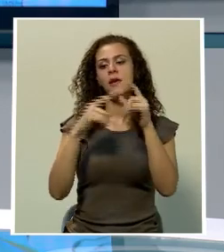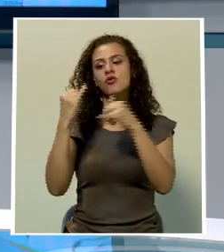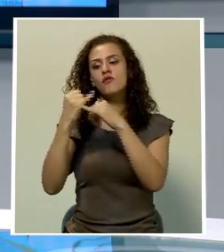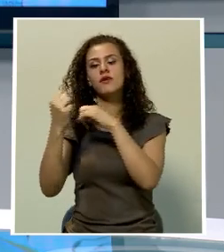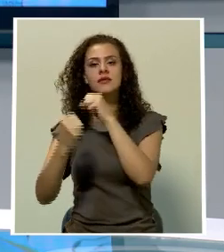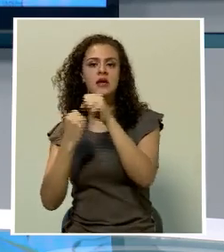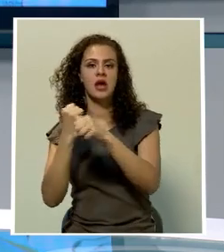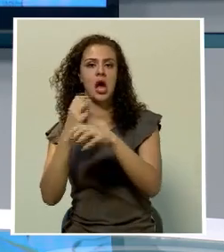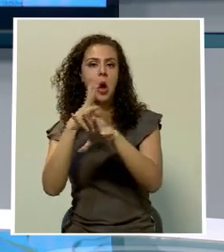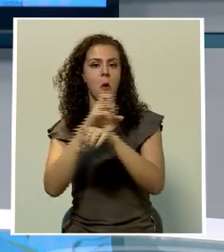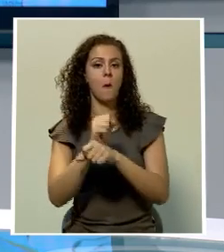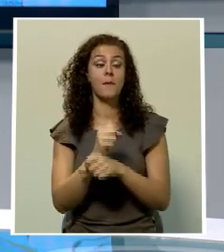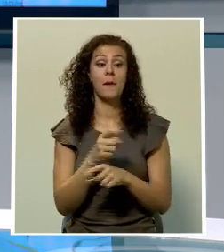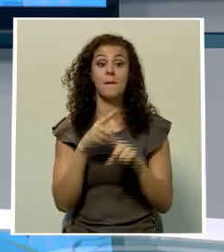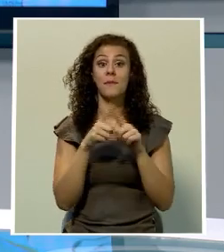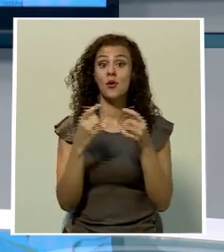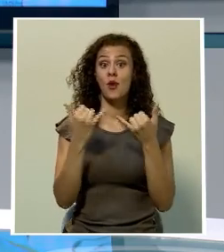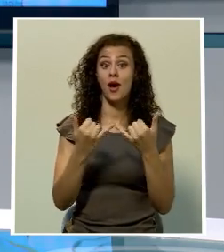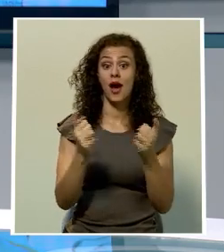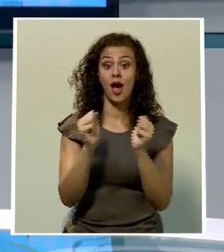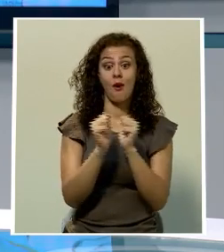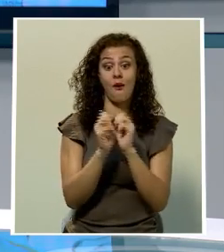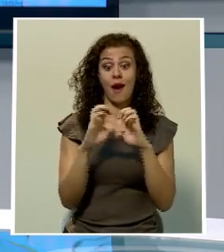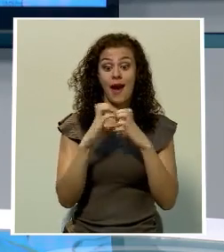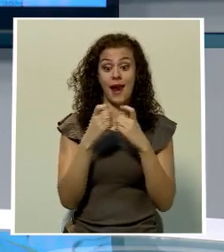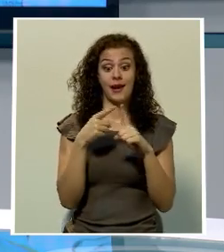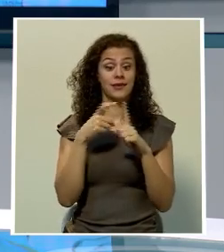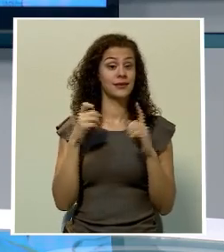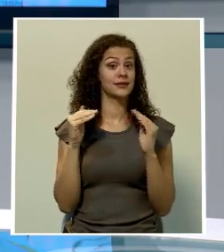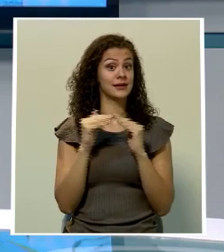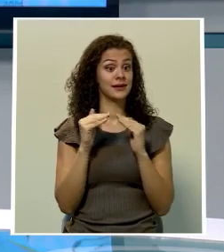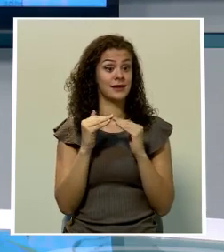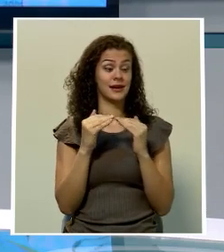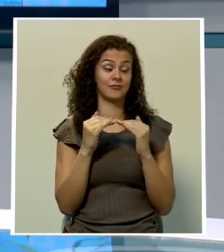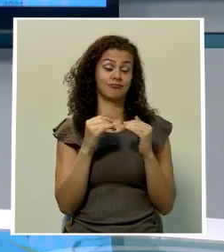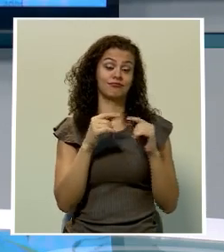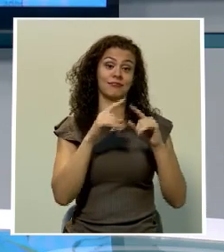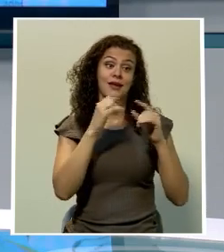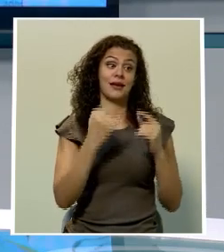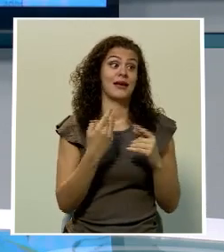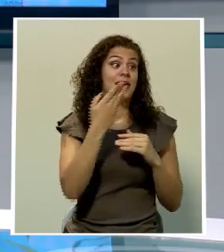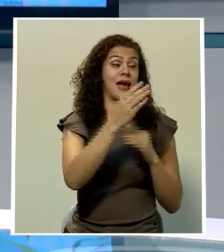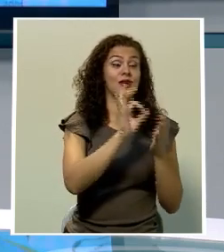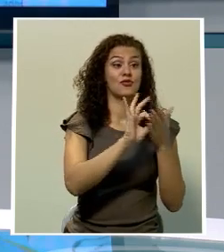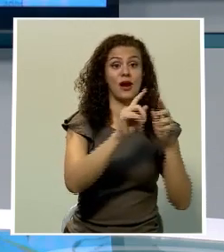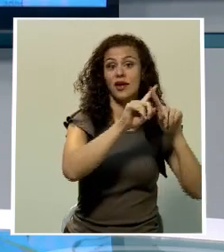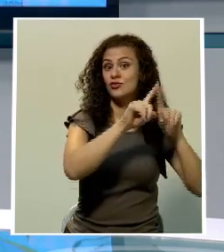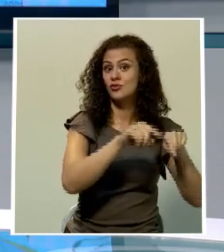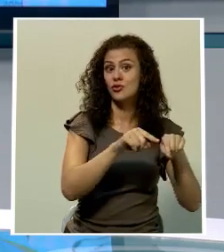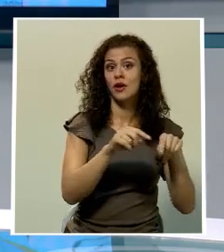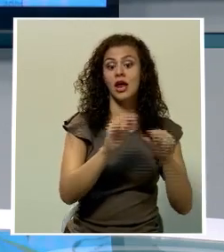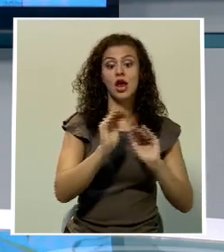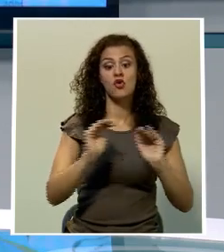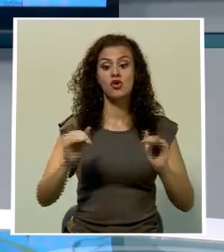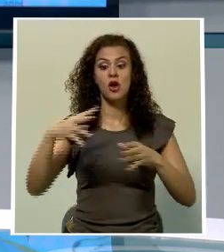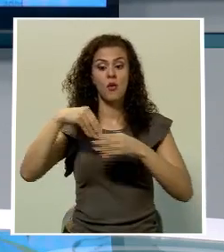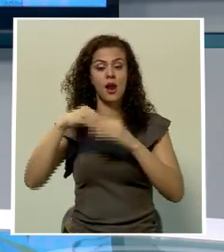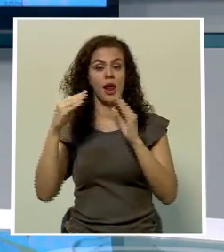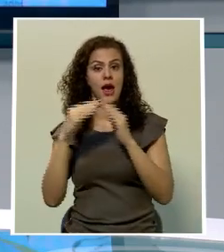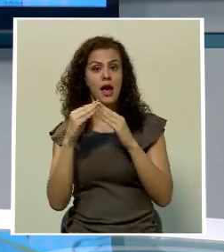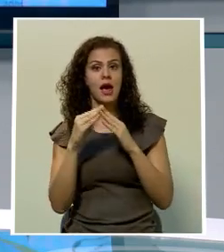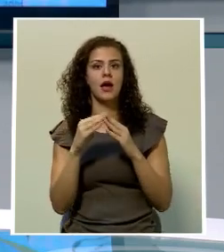fin de año. Ahora, con clases presenciales suspendidas, los niños están en las casas, hay